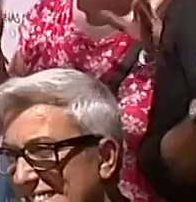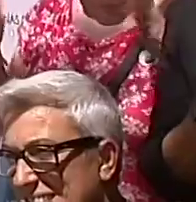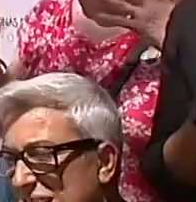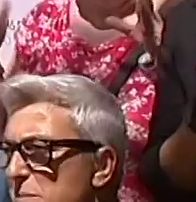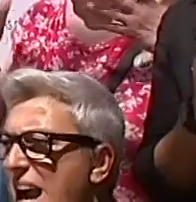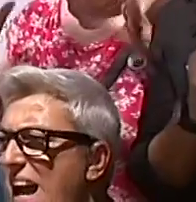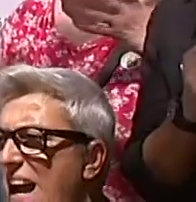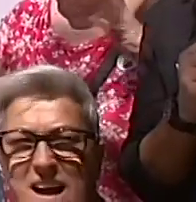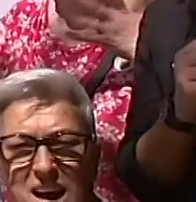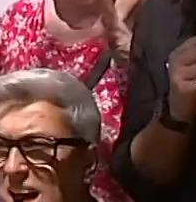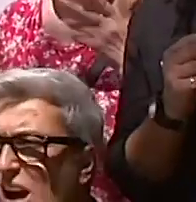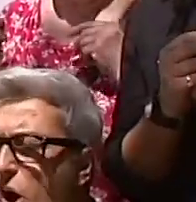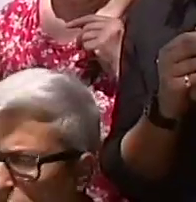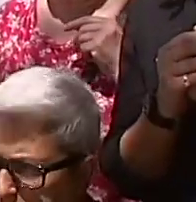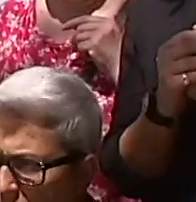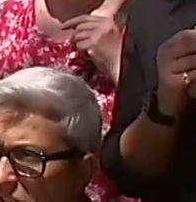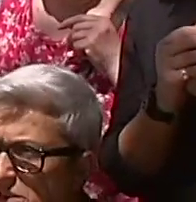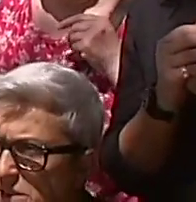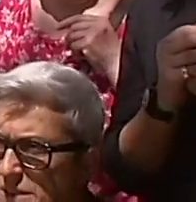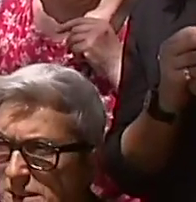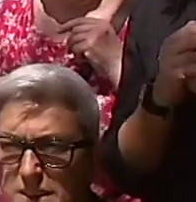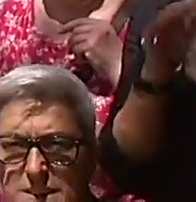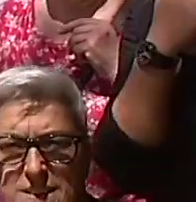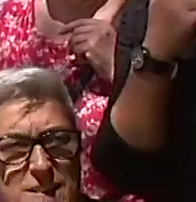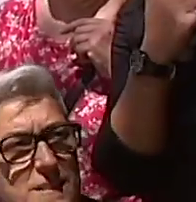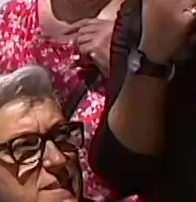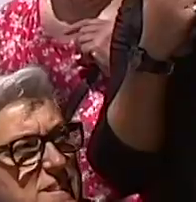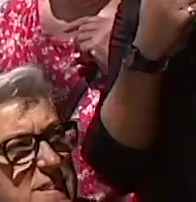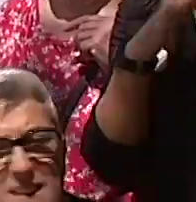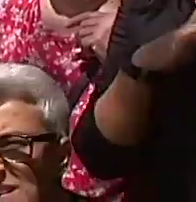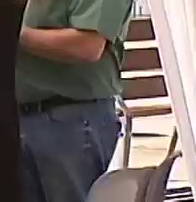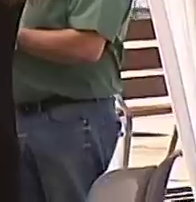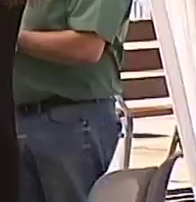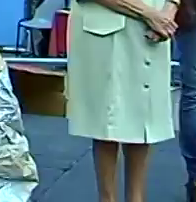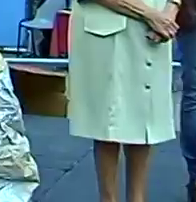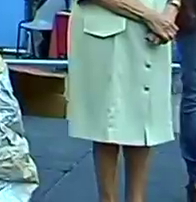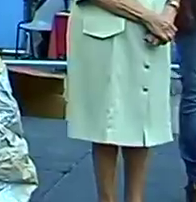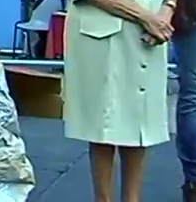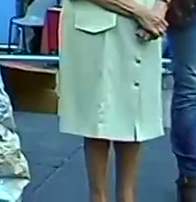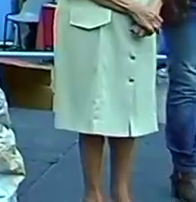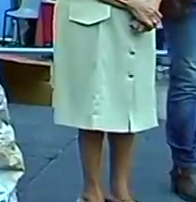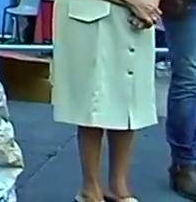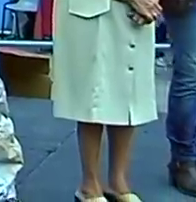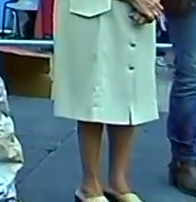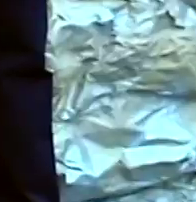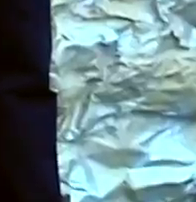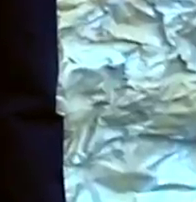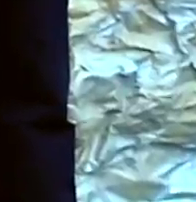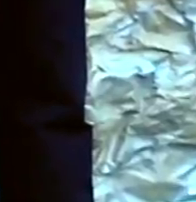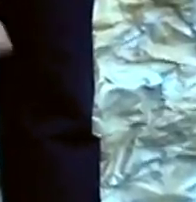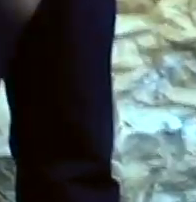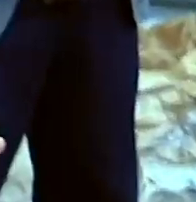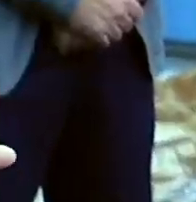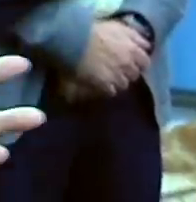institucional, según el orden del día, ha sido la del manifiesto por la Semana Internacional de las Personas Sordas, en la que el Ayuntamiento se ha sumado a este manifiesto realizado por